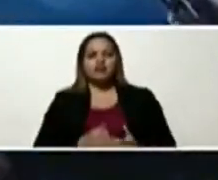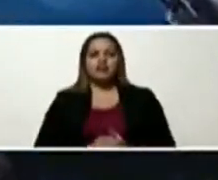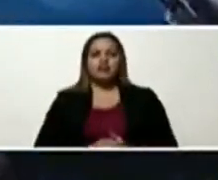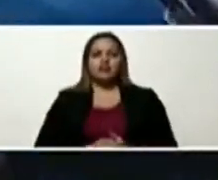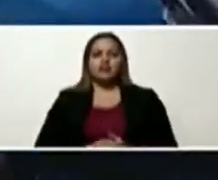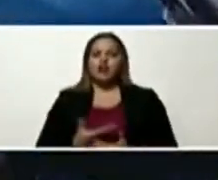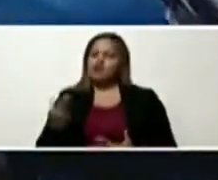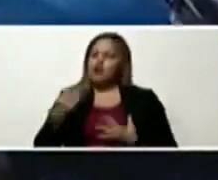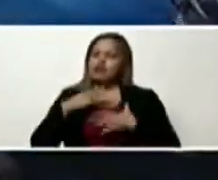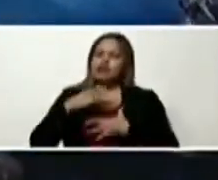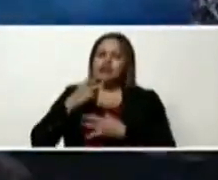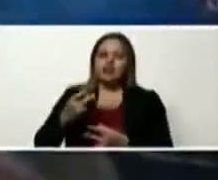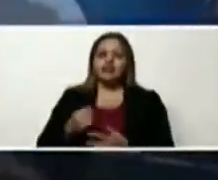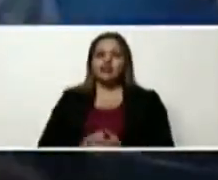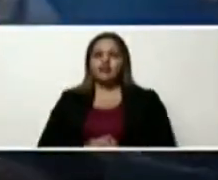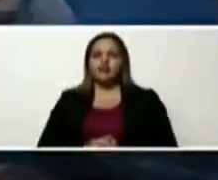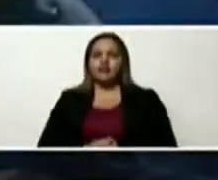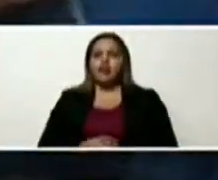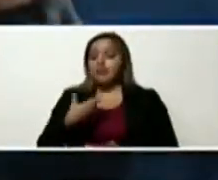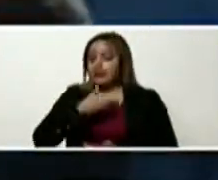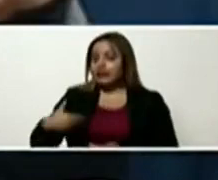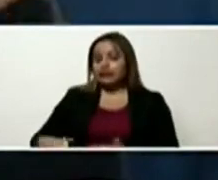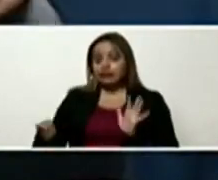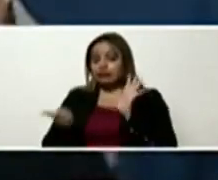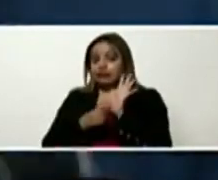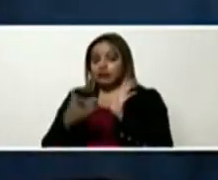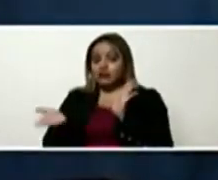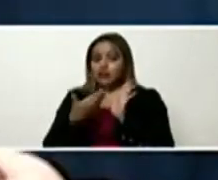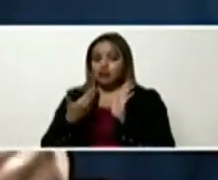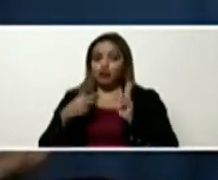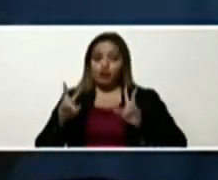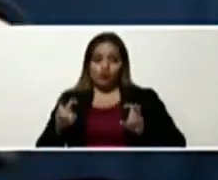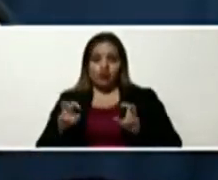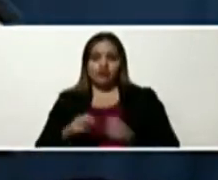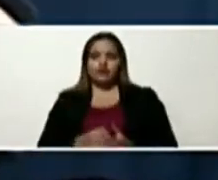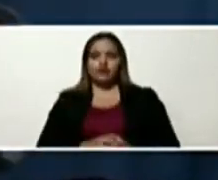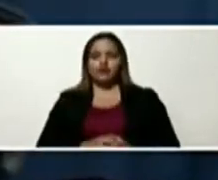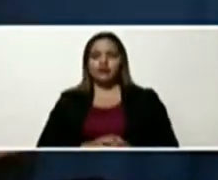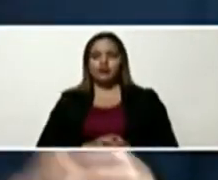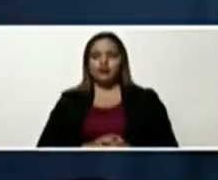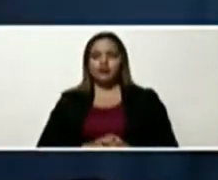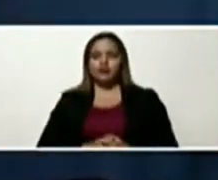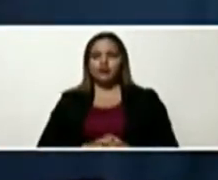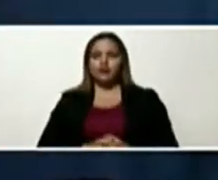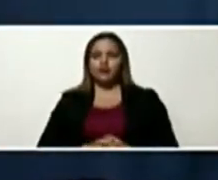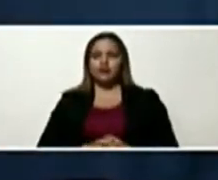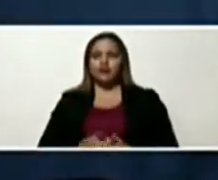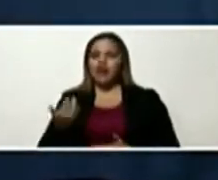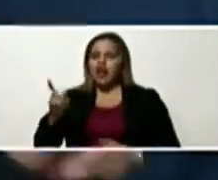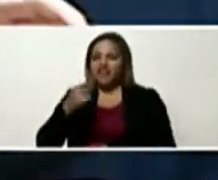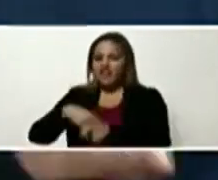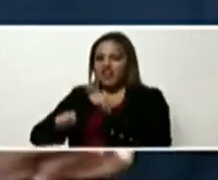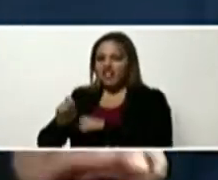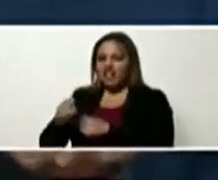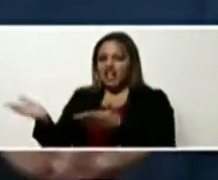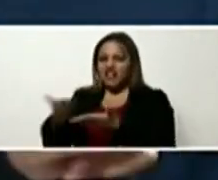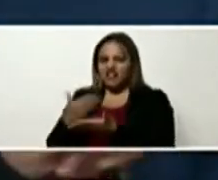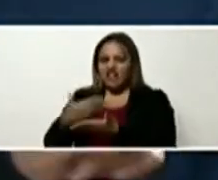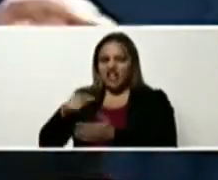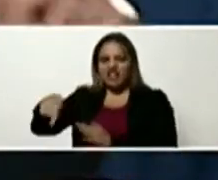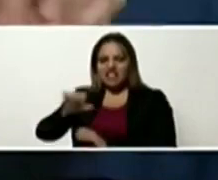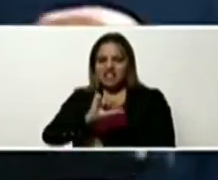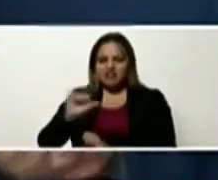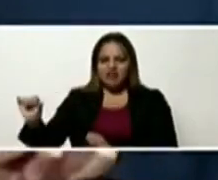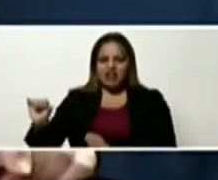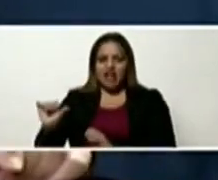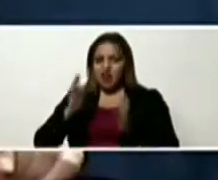muy interesante. Presidente, este libro que está saliendo, este libro se ha puesto en venta en las librerías esta semana,